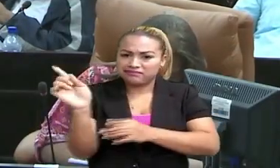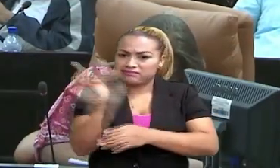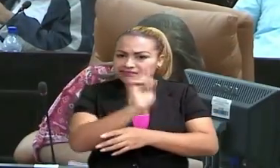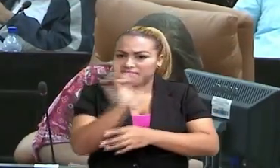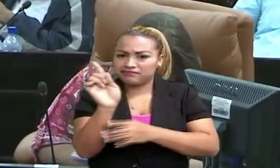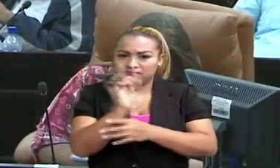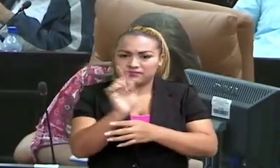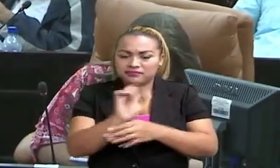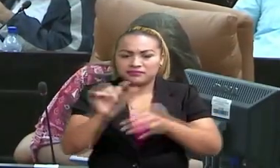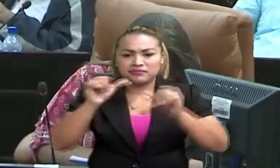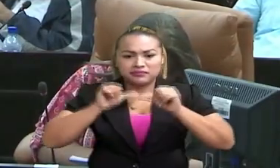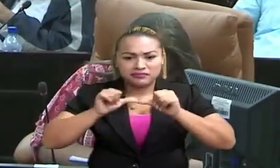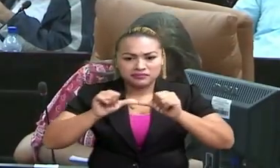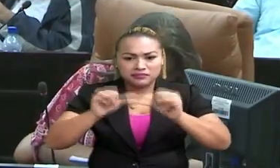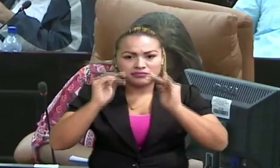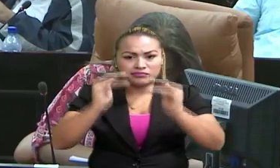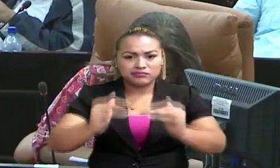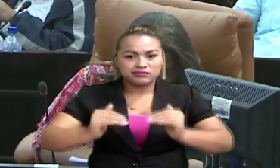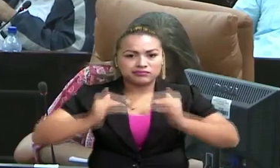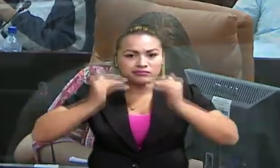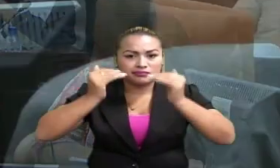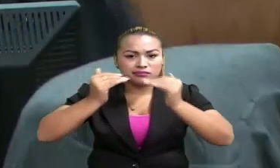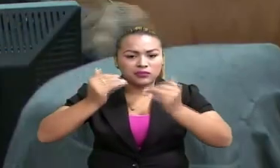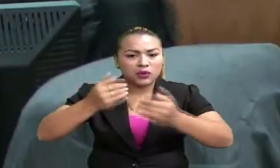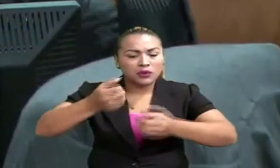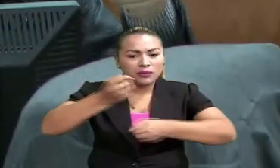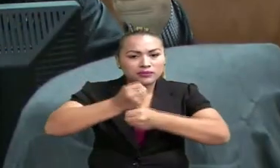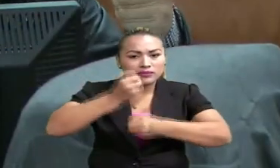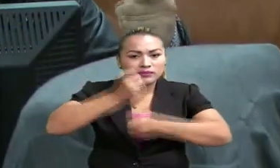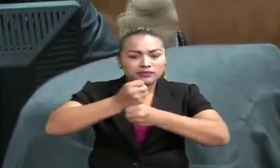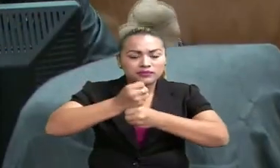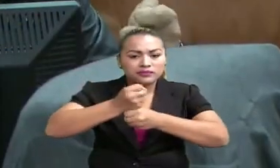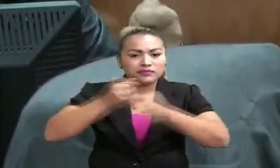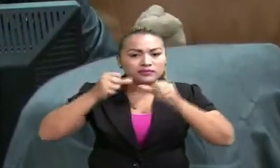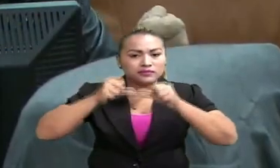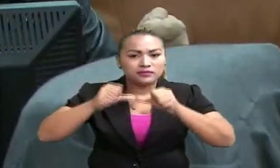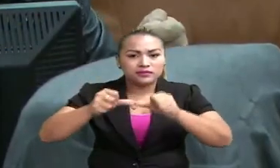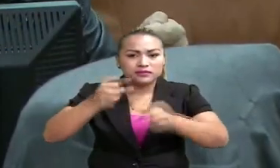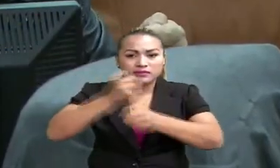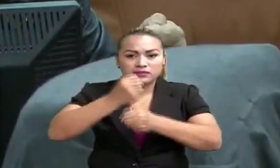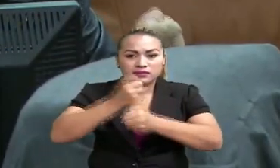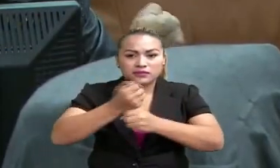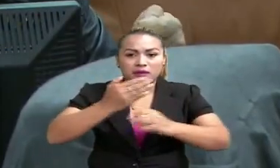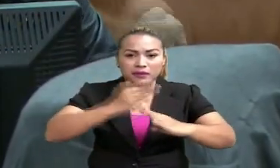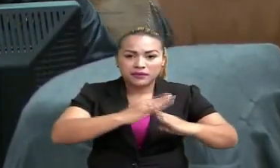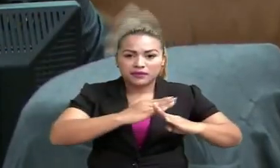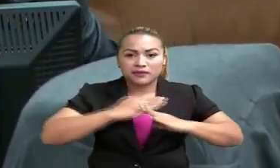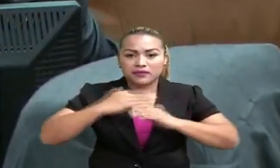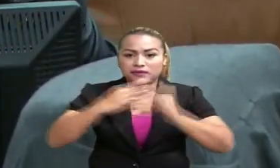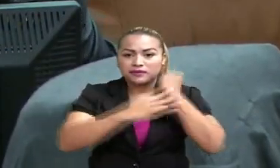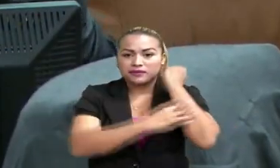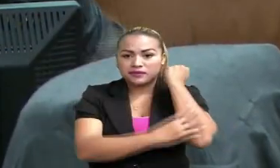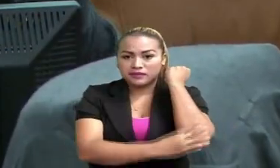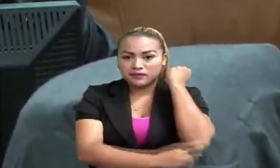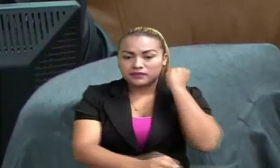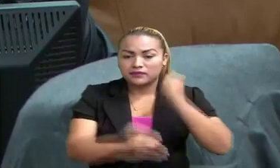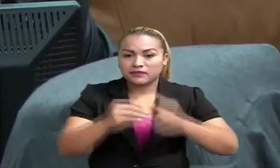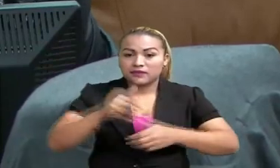continúen levantando la producción y para que sigamos reduciendo la pobreza y la pobreza